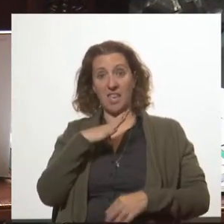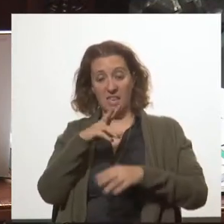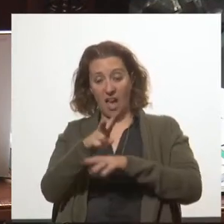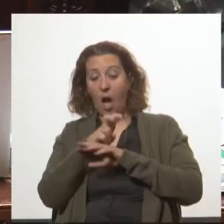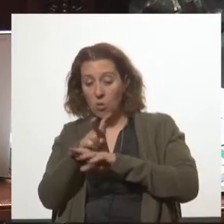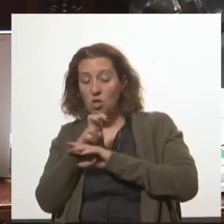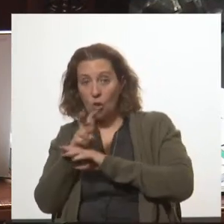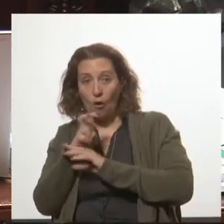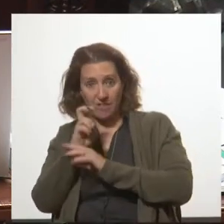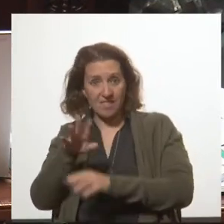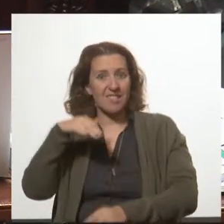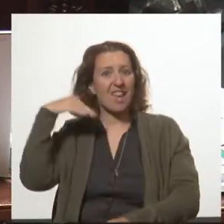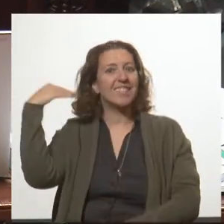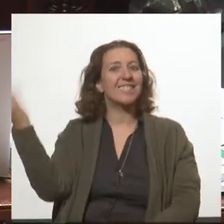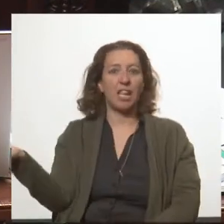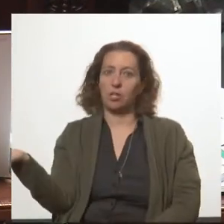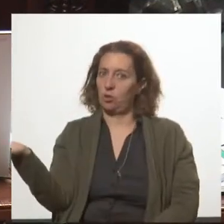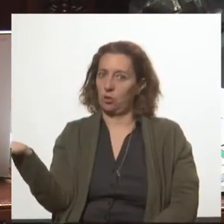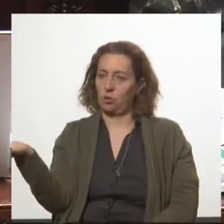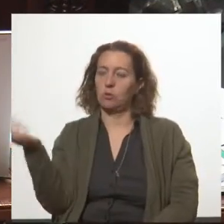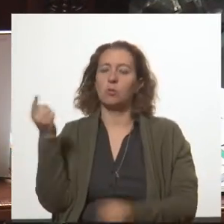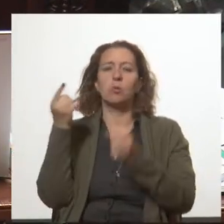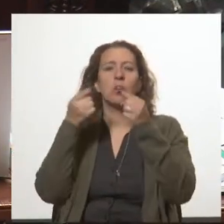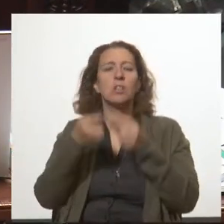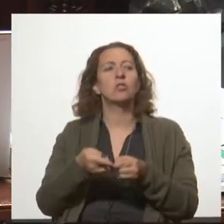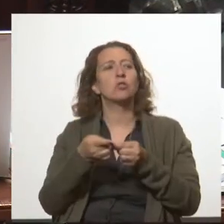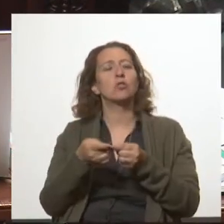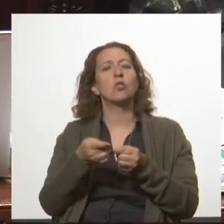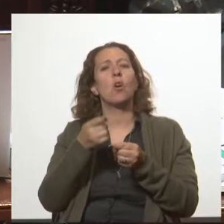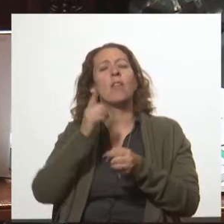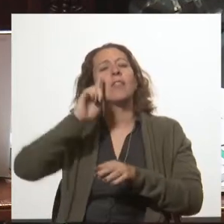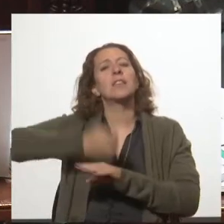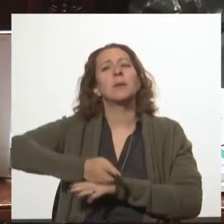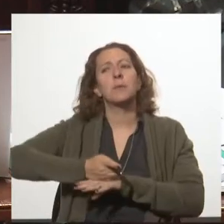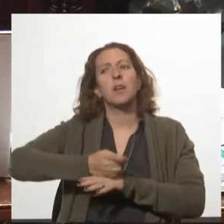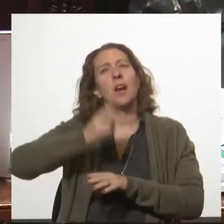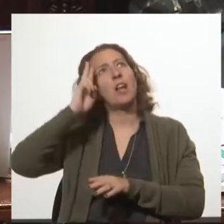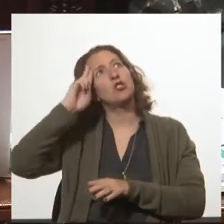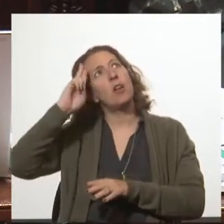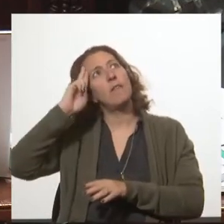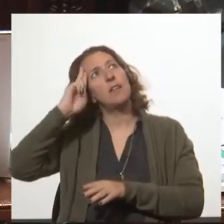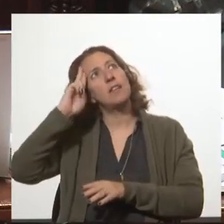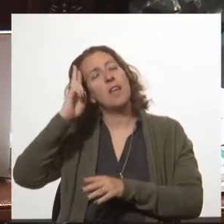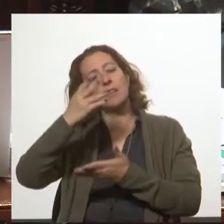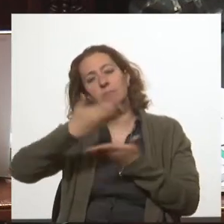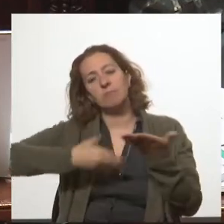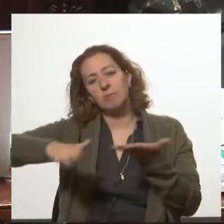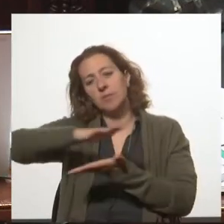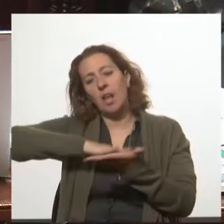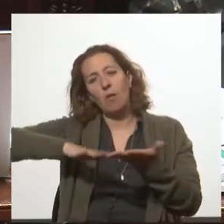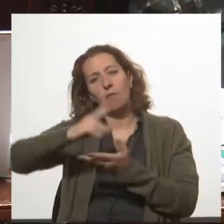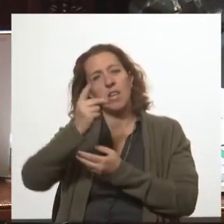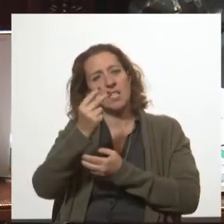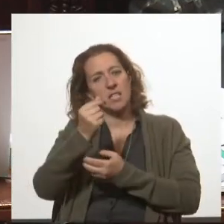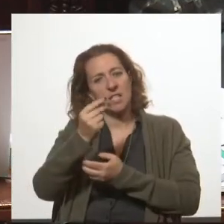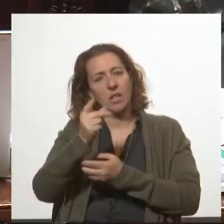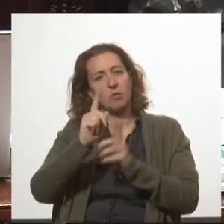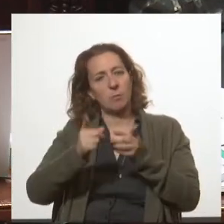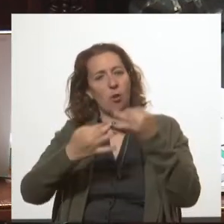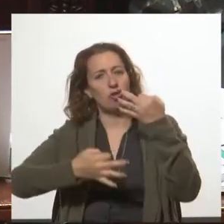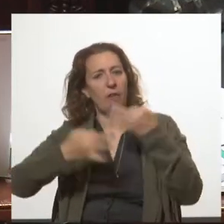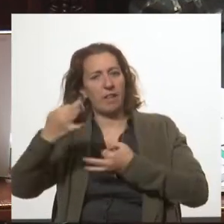auditores cuyo alcance es dictaminar sobre la razonabilidad de sus estados financieros y su contable es